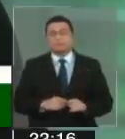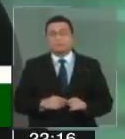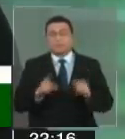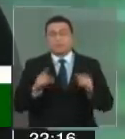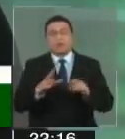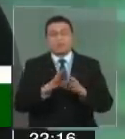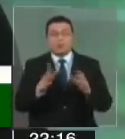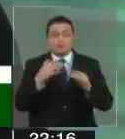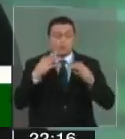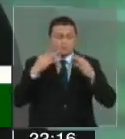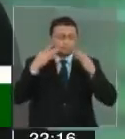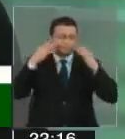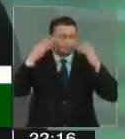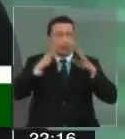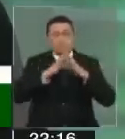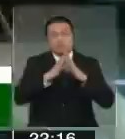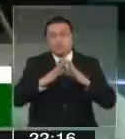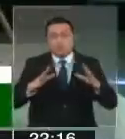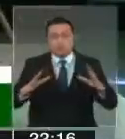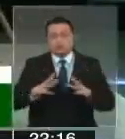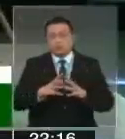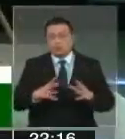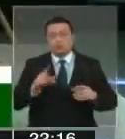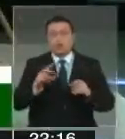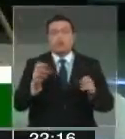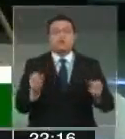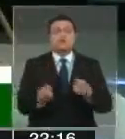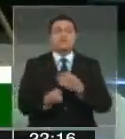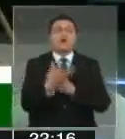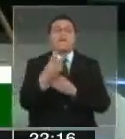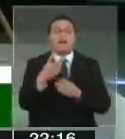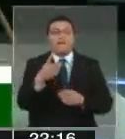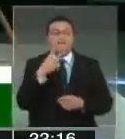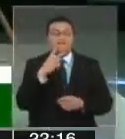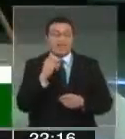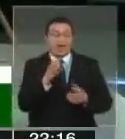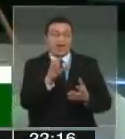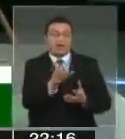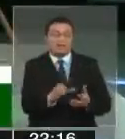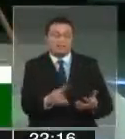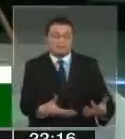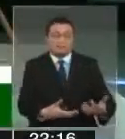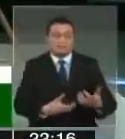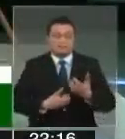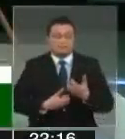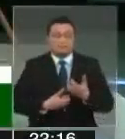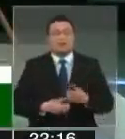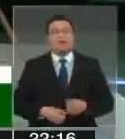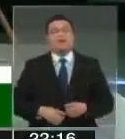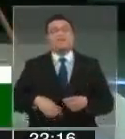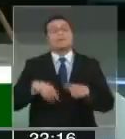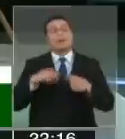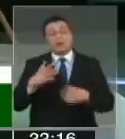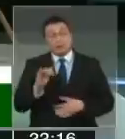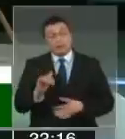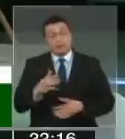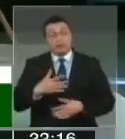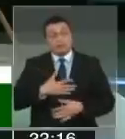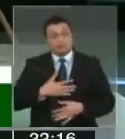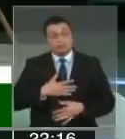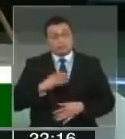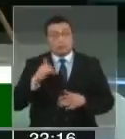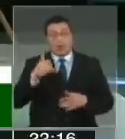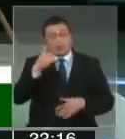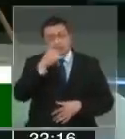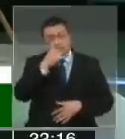Estaba alucinada, digamos, con esta nueva vida, digamos. Y entonces yo no, además hacía tanto tiempo